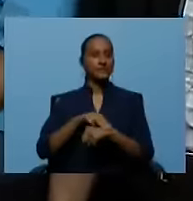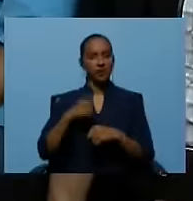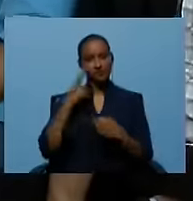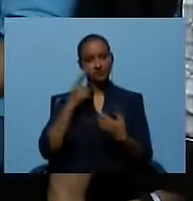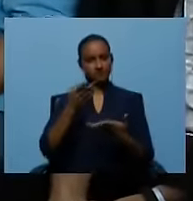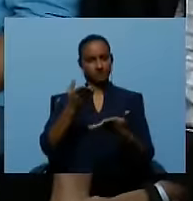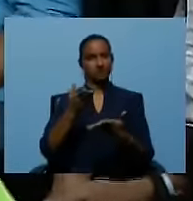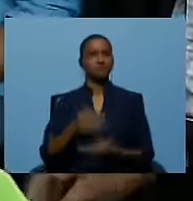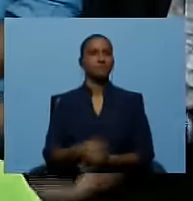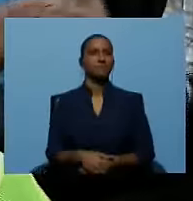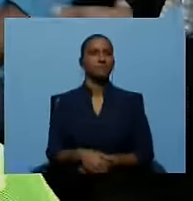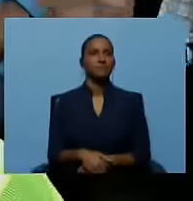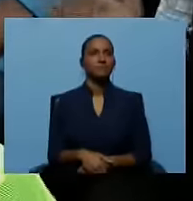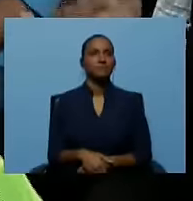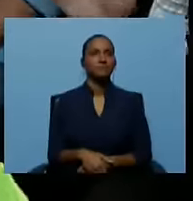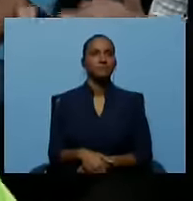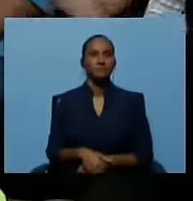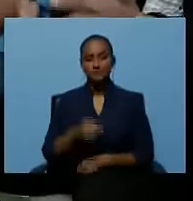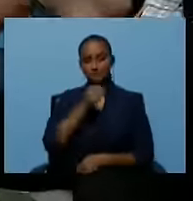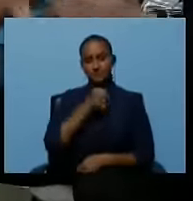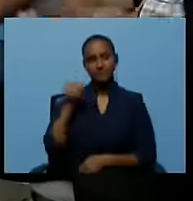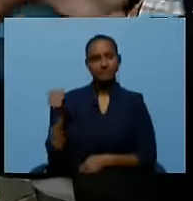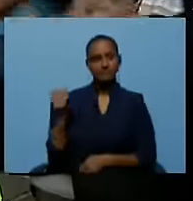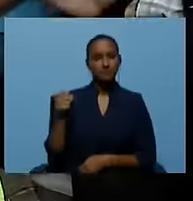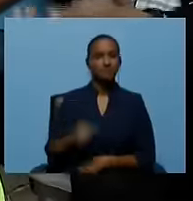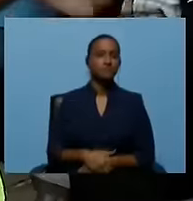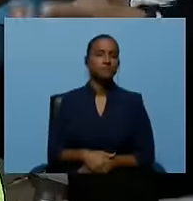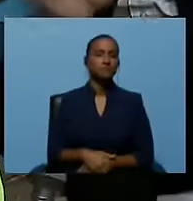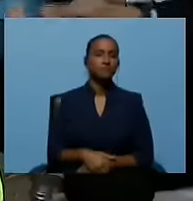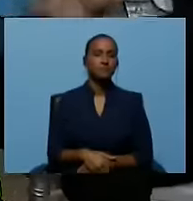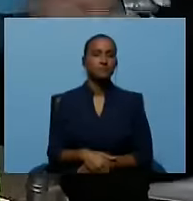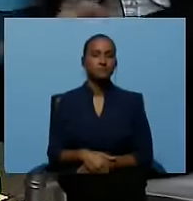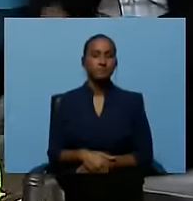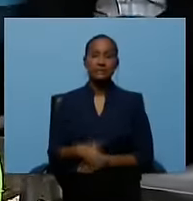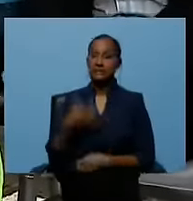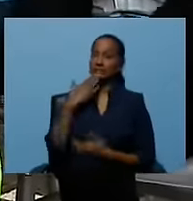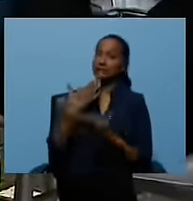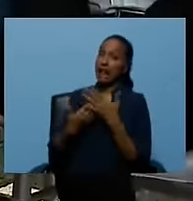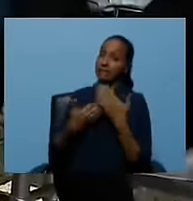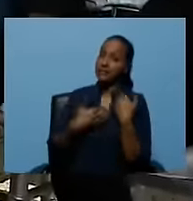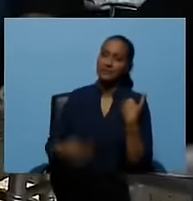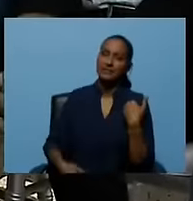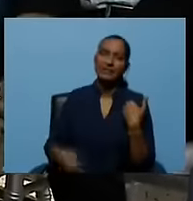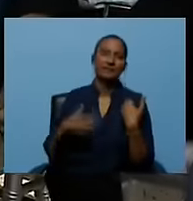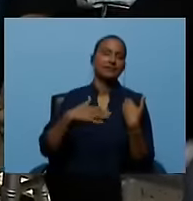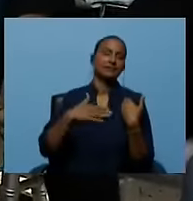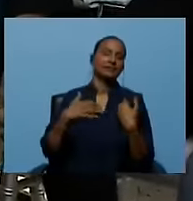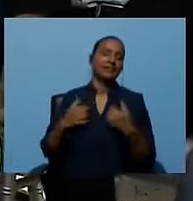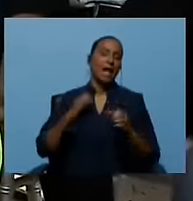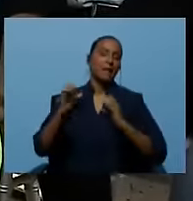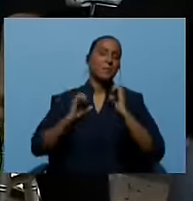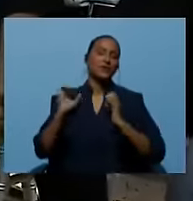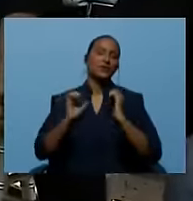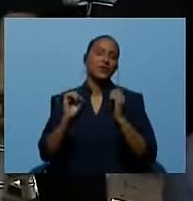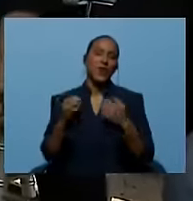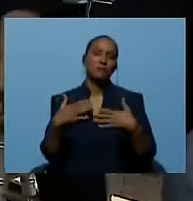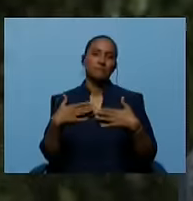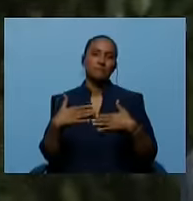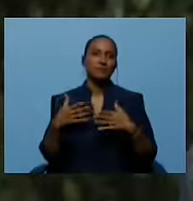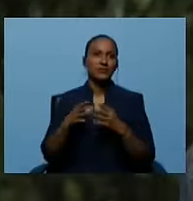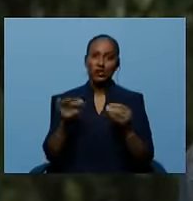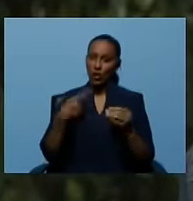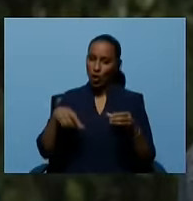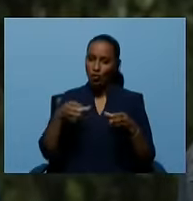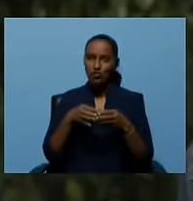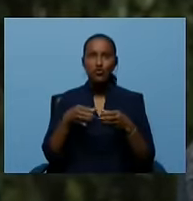favor. Gracias, presidente. Bueno, primero que nada, pues, compartir la emoción que no solamente tiene la comunidad científica, los muchachos del